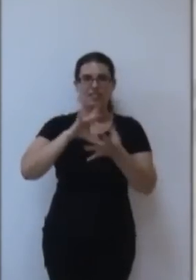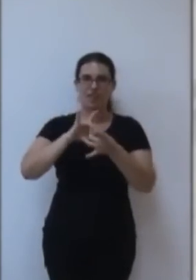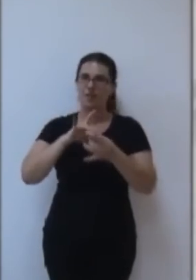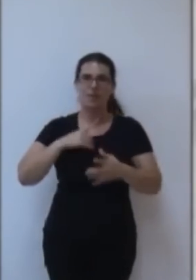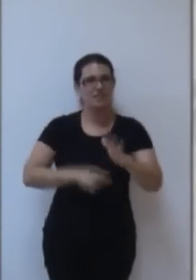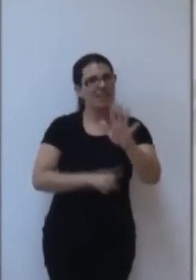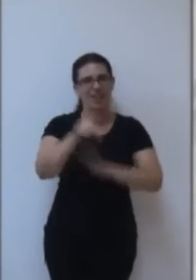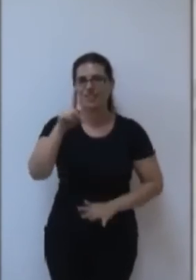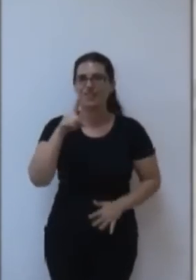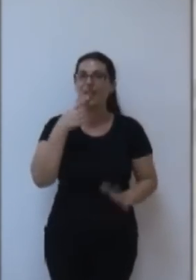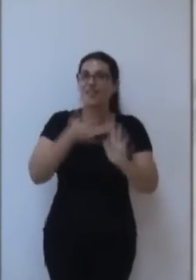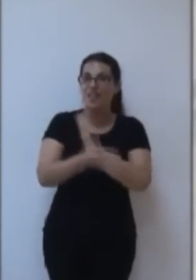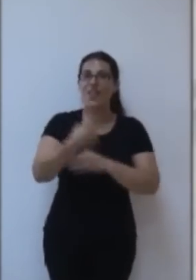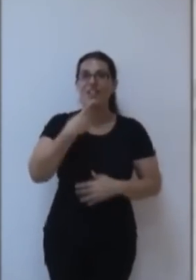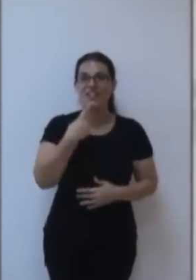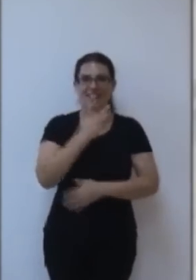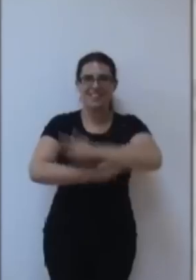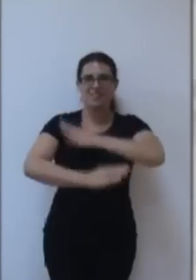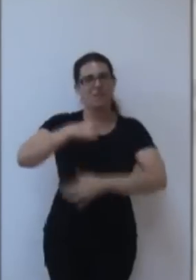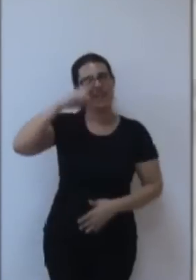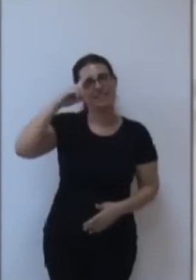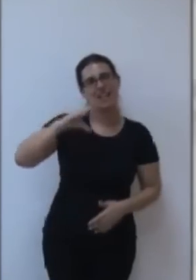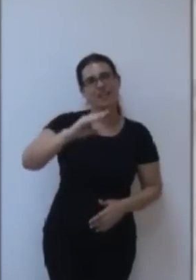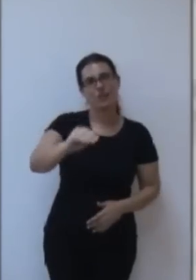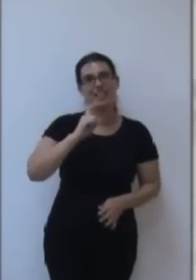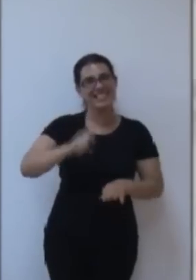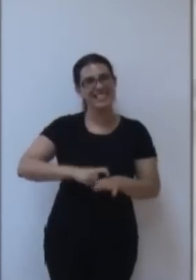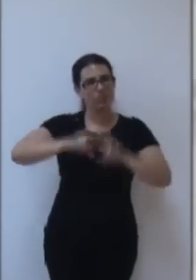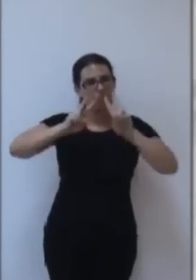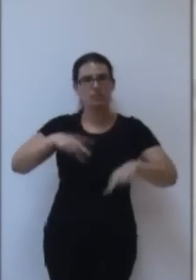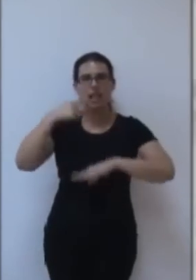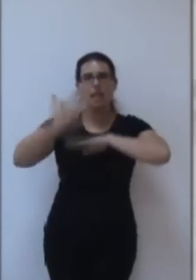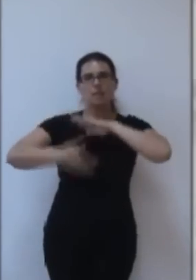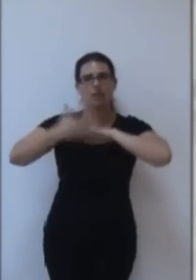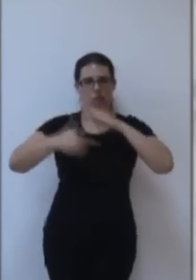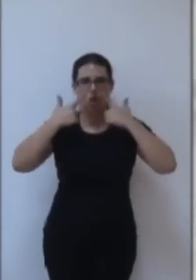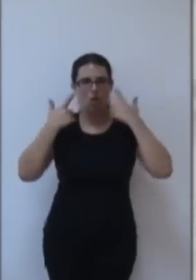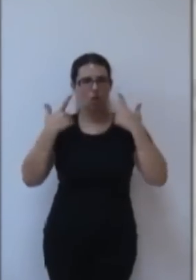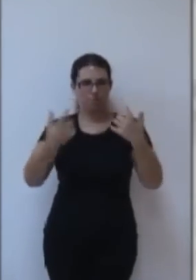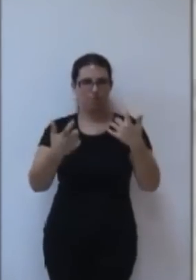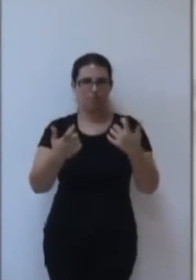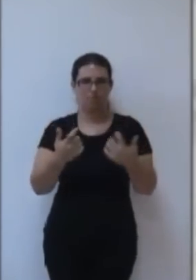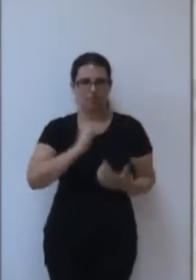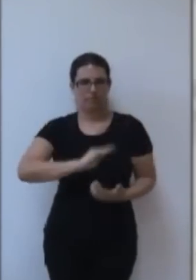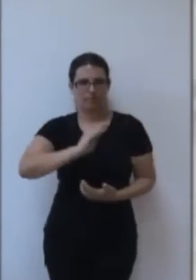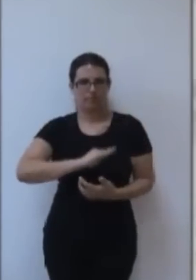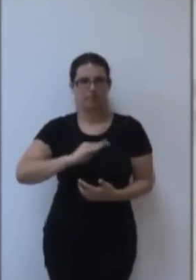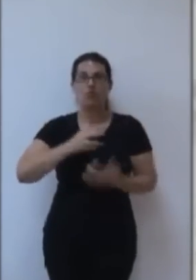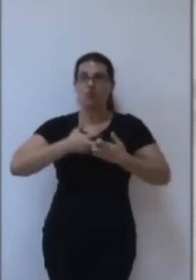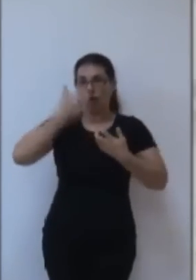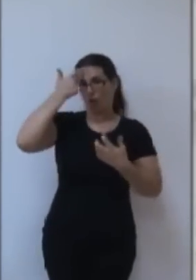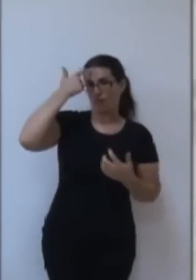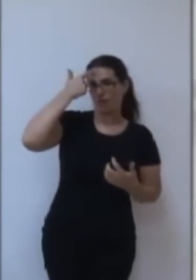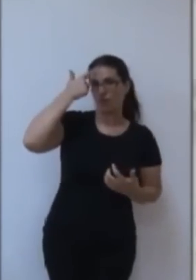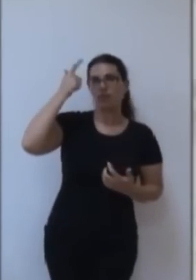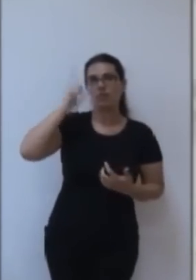esta definición lo que dice es que la discapacidad intelectual se caracteriza por limitaciones significativas tanto en el funcionamiento intelectual